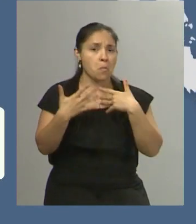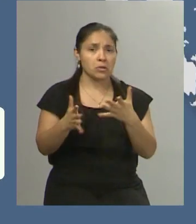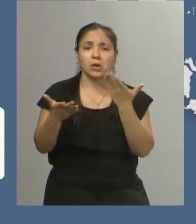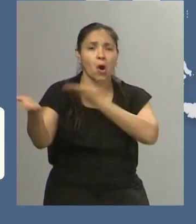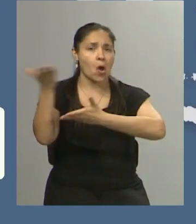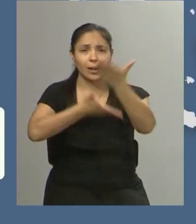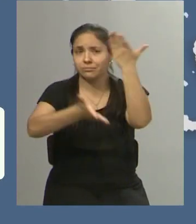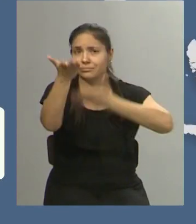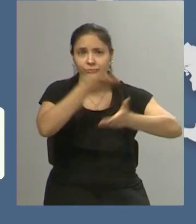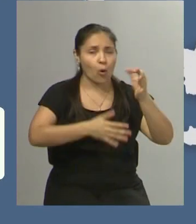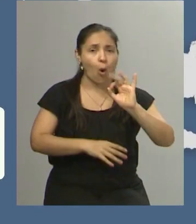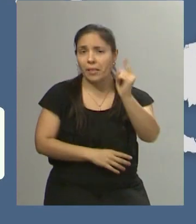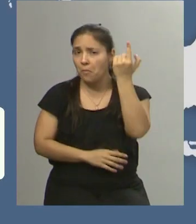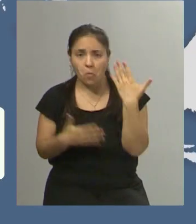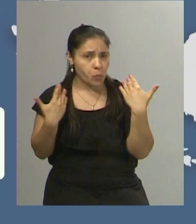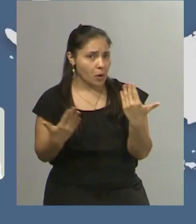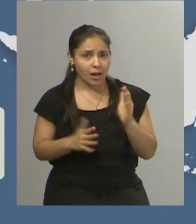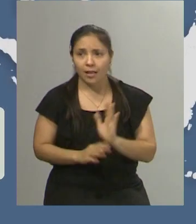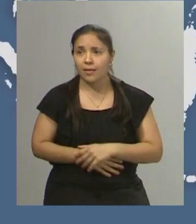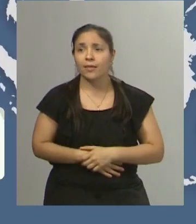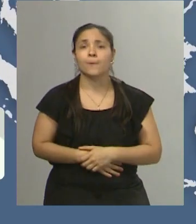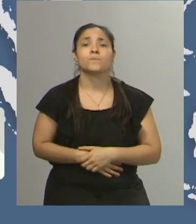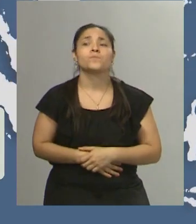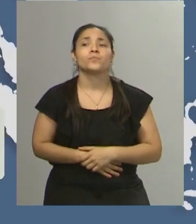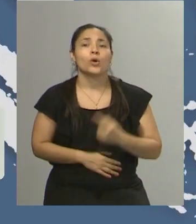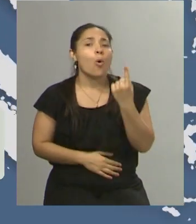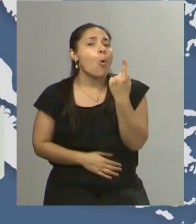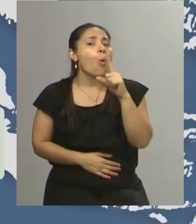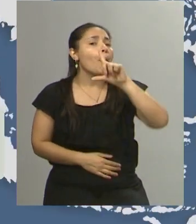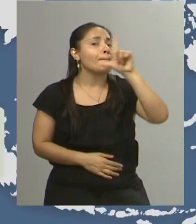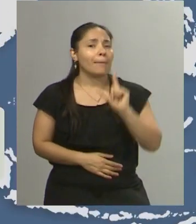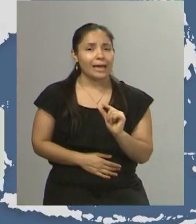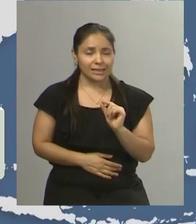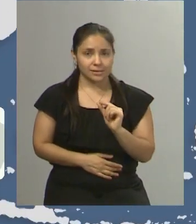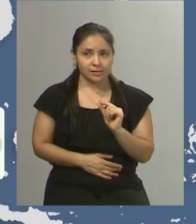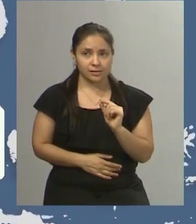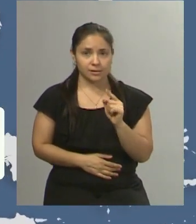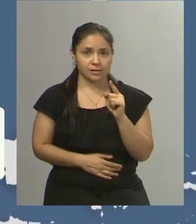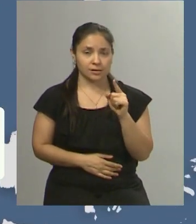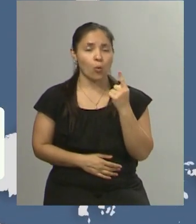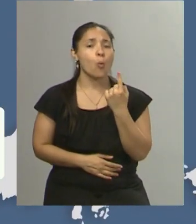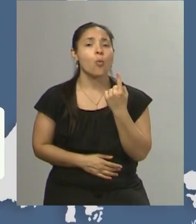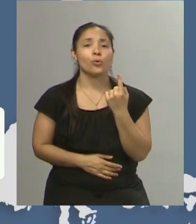ser bilaterales. Y había un país que estaba